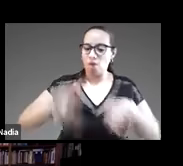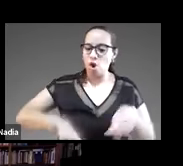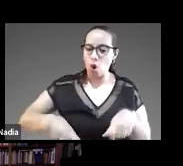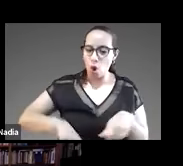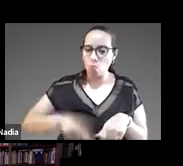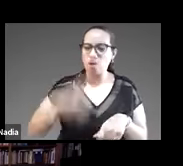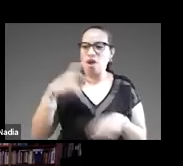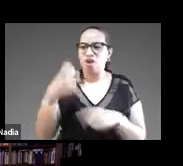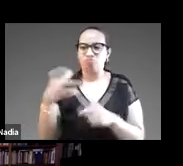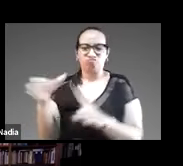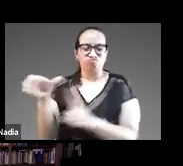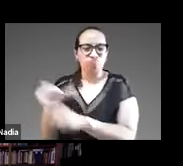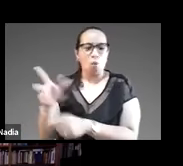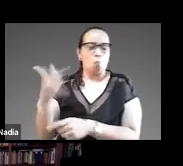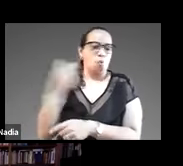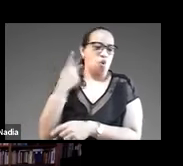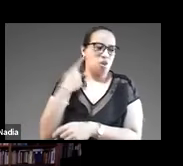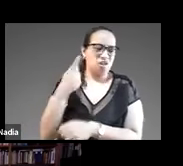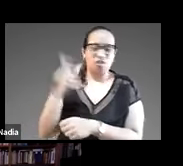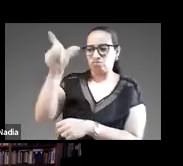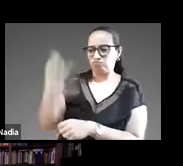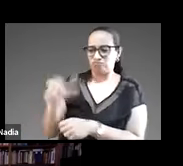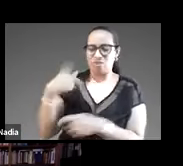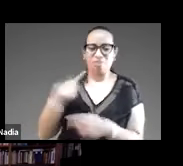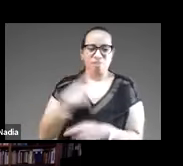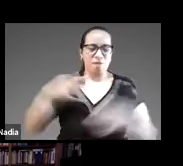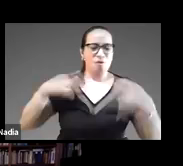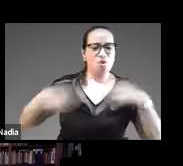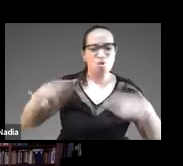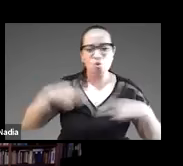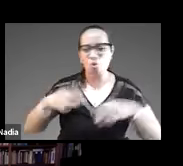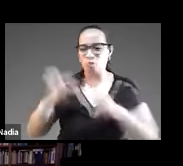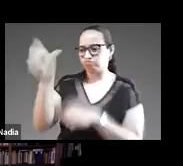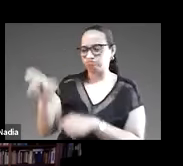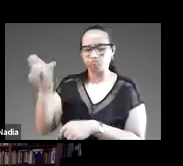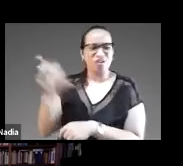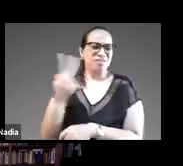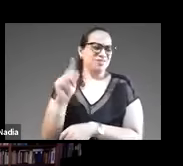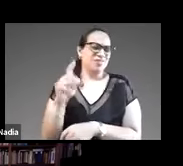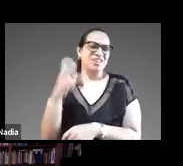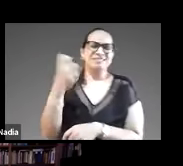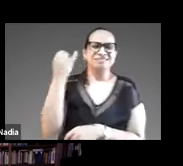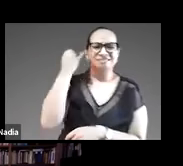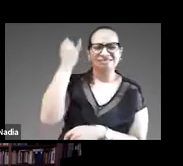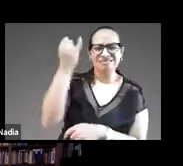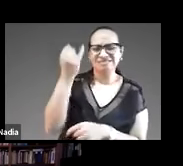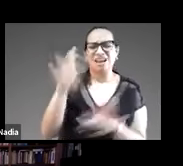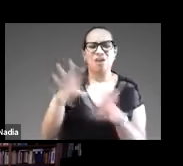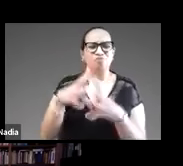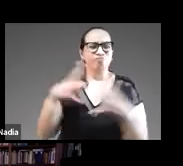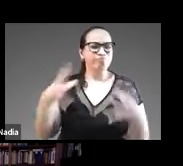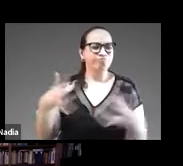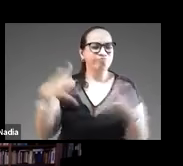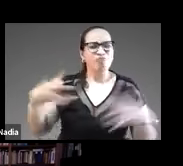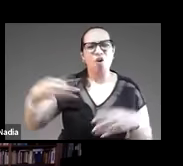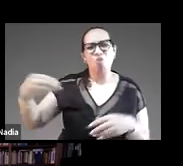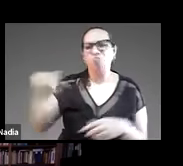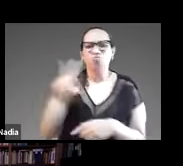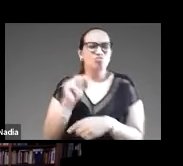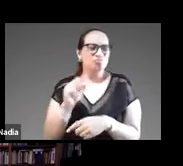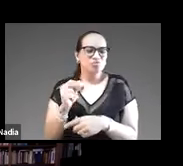manera, hablan de determinada forma, ¿no? O sea, eso también es un fermento, una levadura, ¿no? Y yo